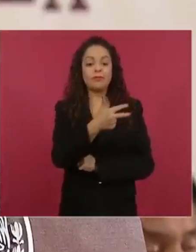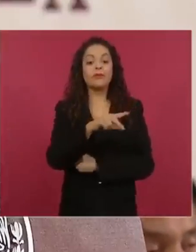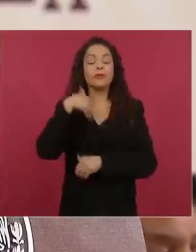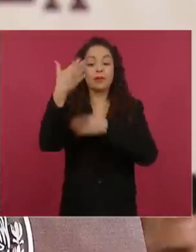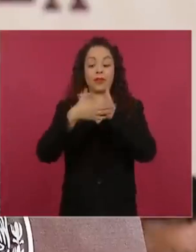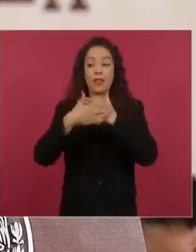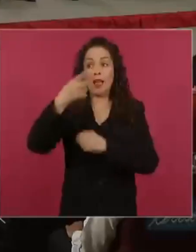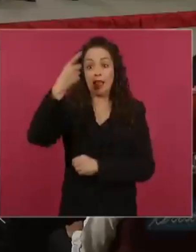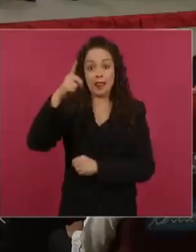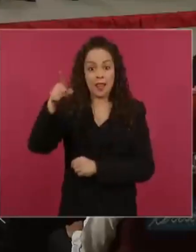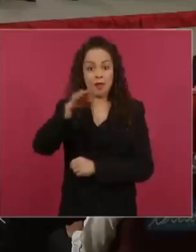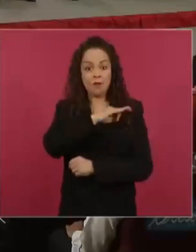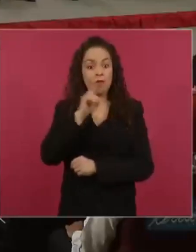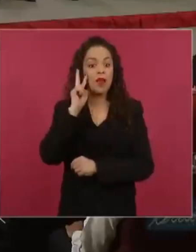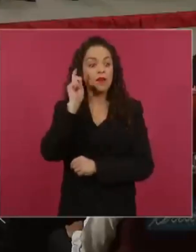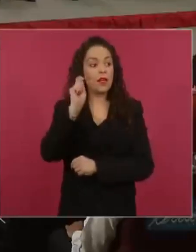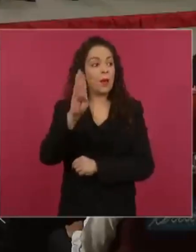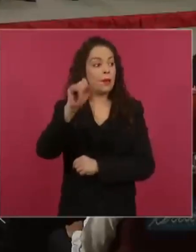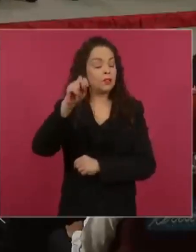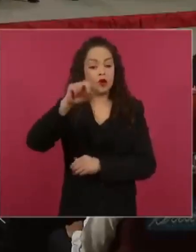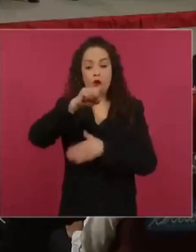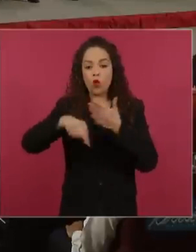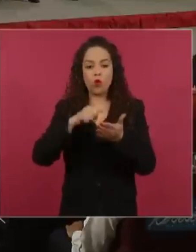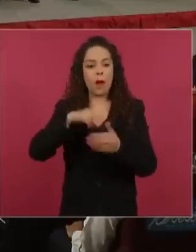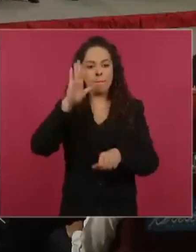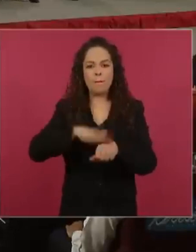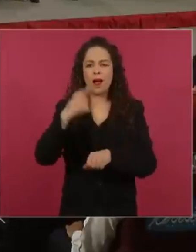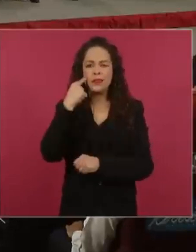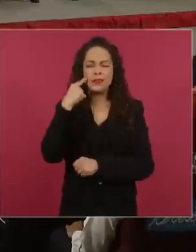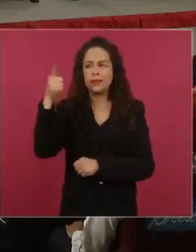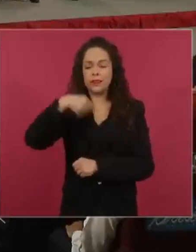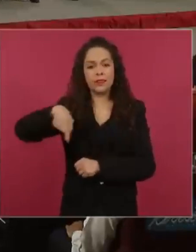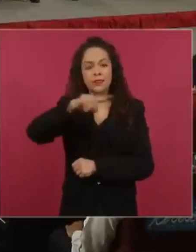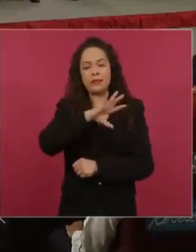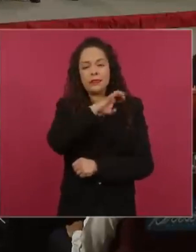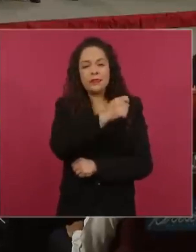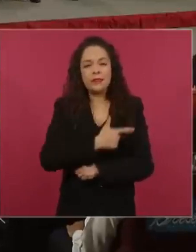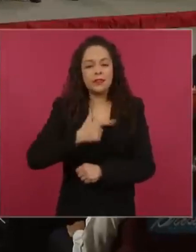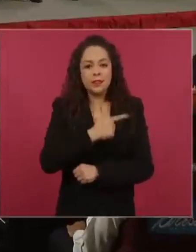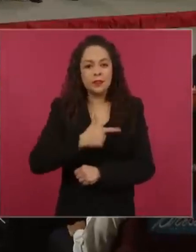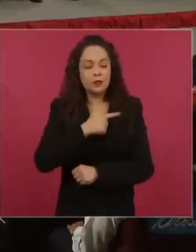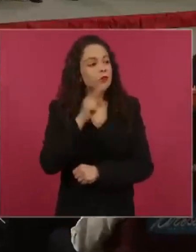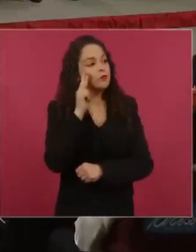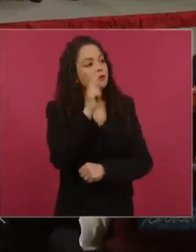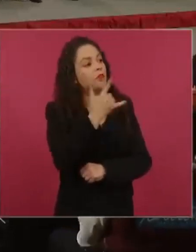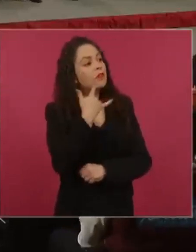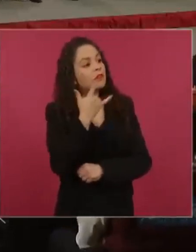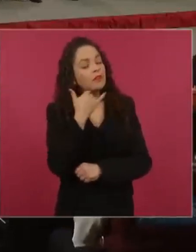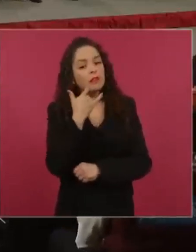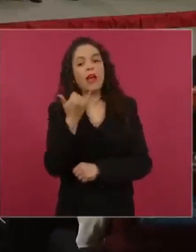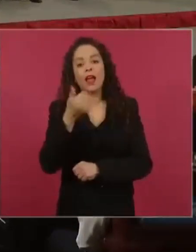diciembre y que la verdad es uno de los lugares y de los espacios favoritos para disfrutar el viaje y además un buen